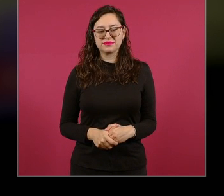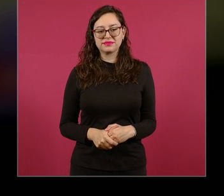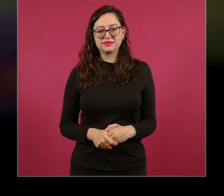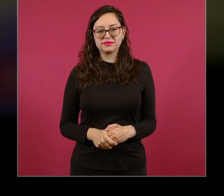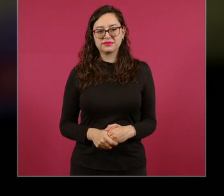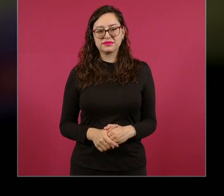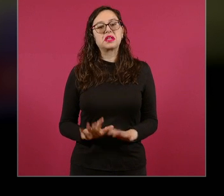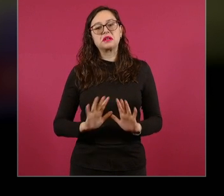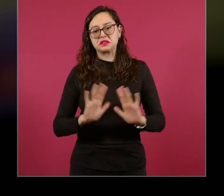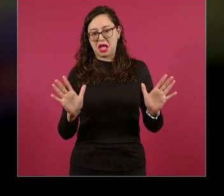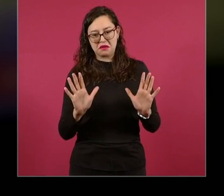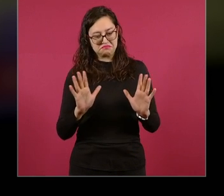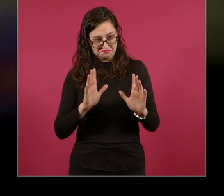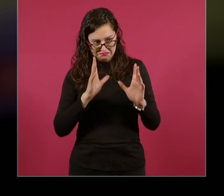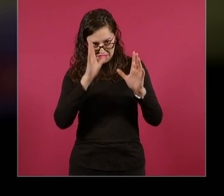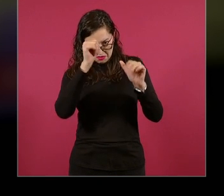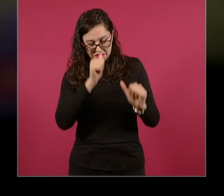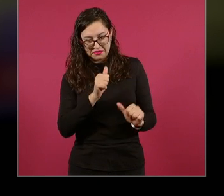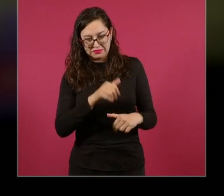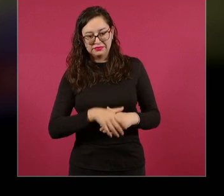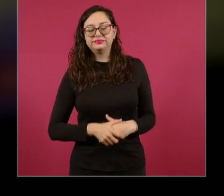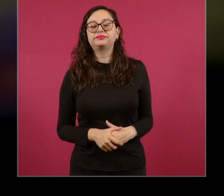No se hable, bro. No se hable más, órale.